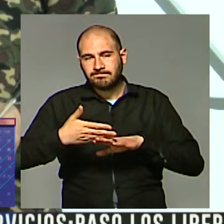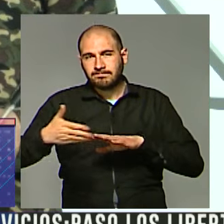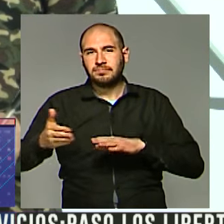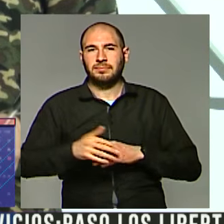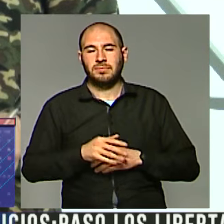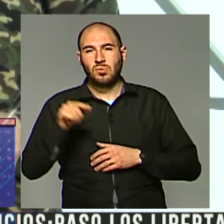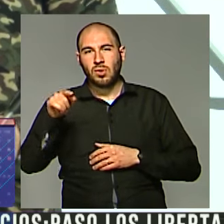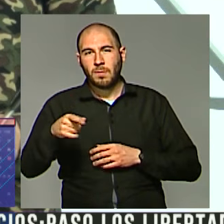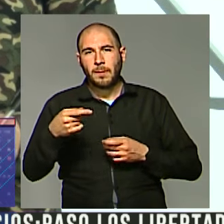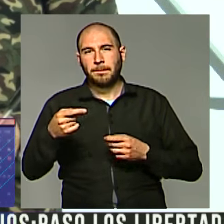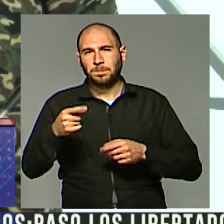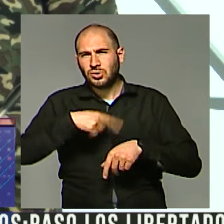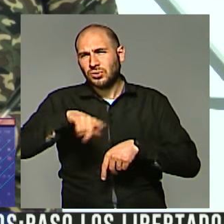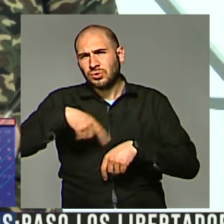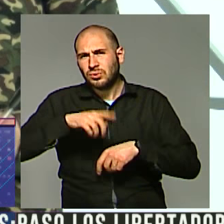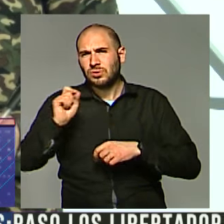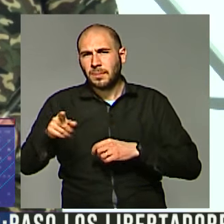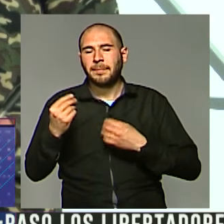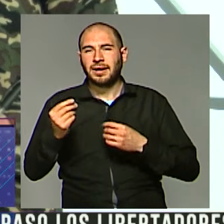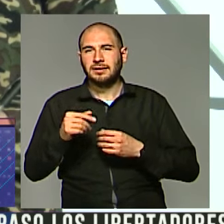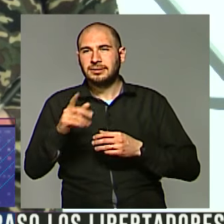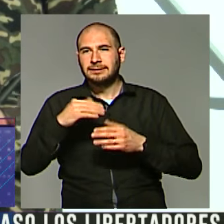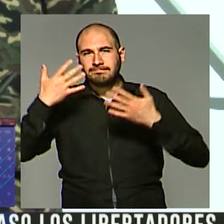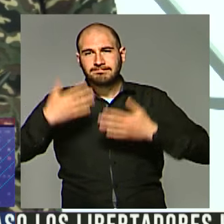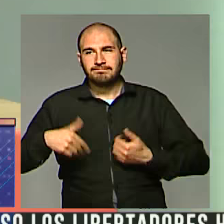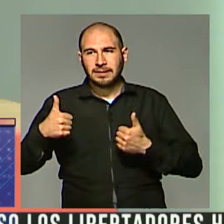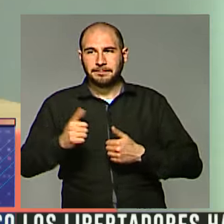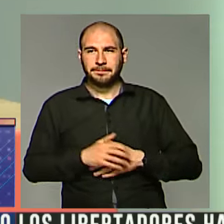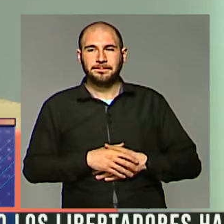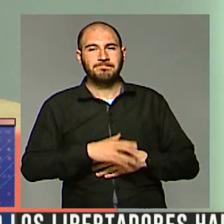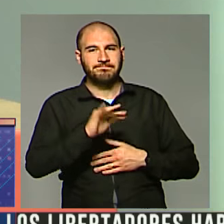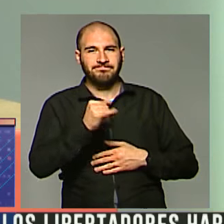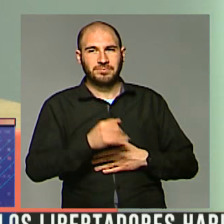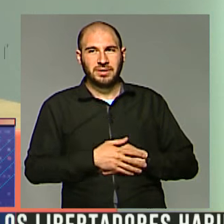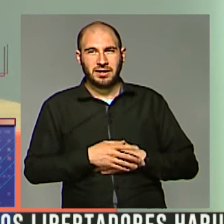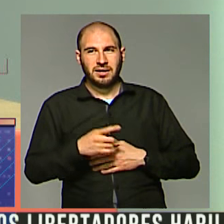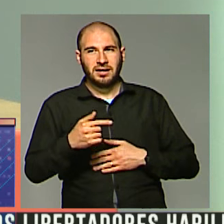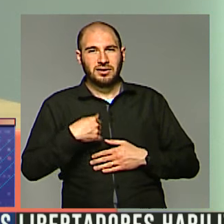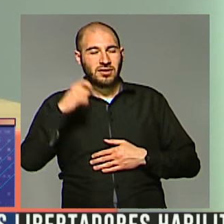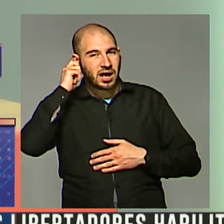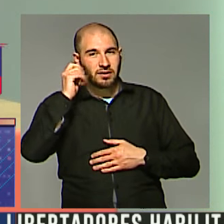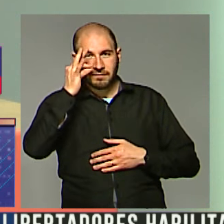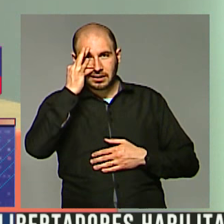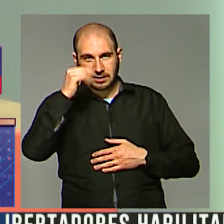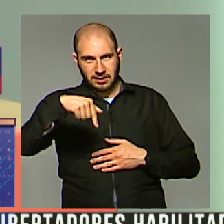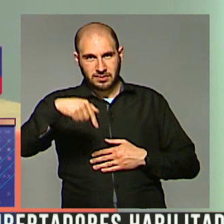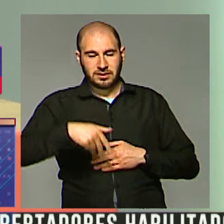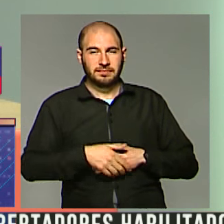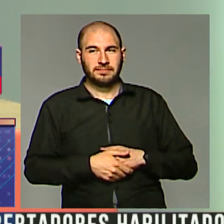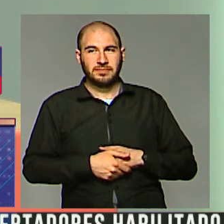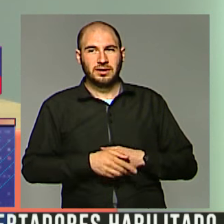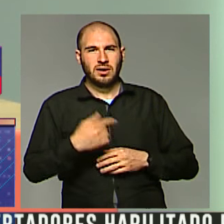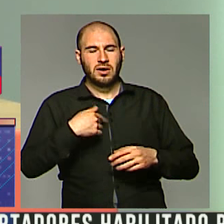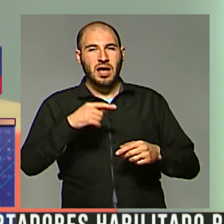en el cual tenés que invertir muchas horas tuyas para poder estar en estado. Sí, yo tengo 20 años ahora.